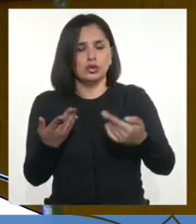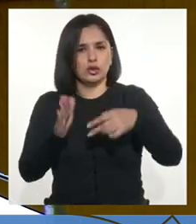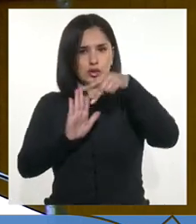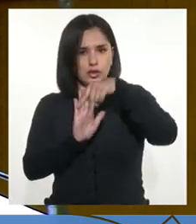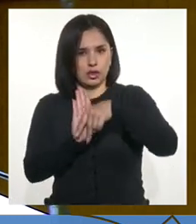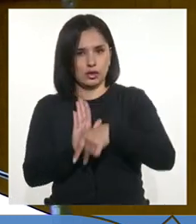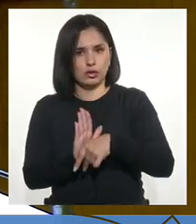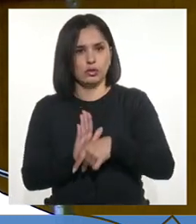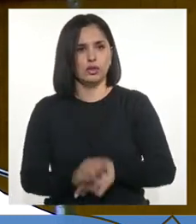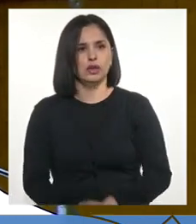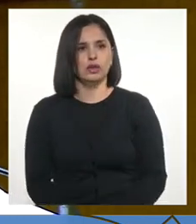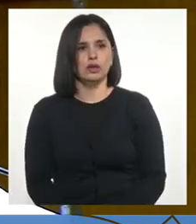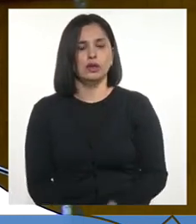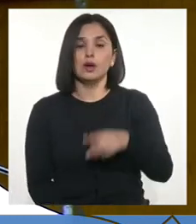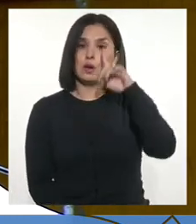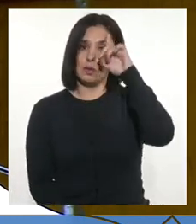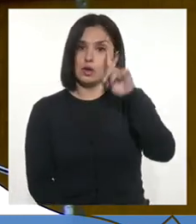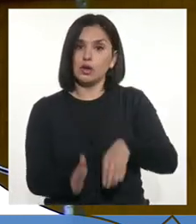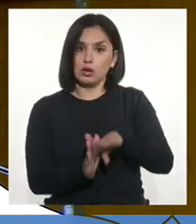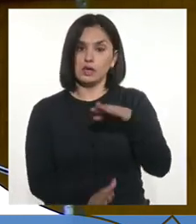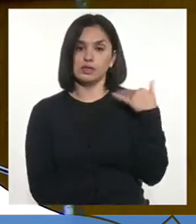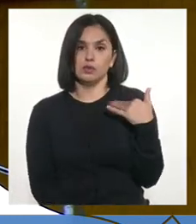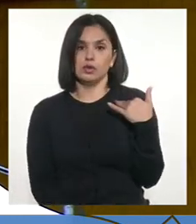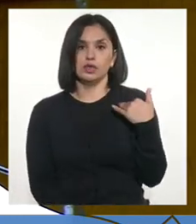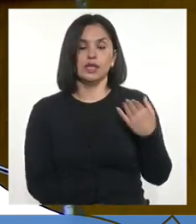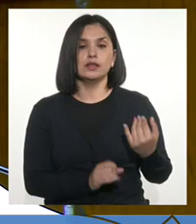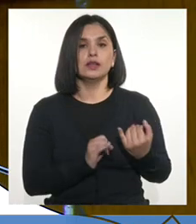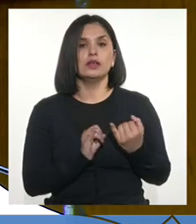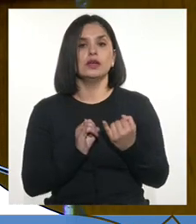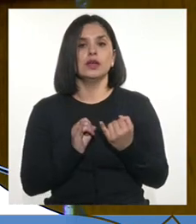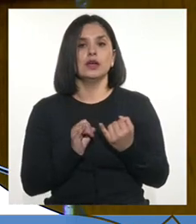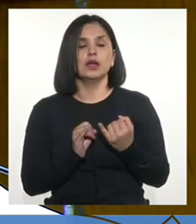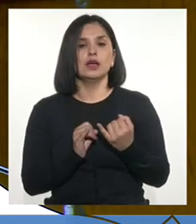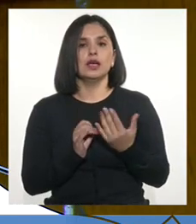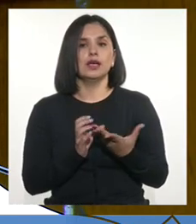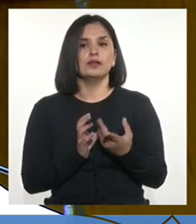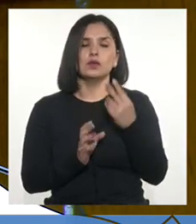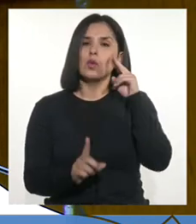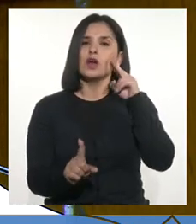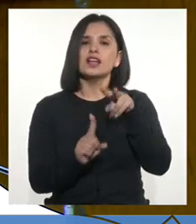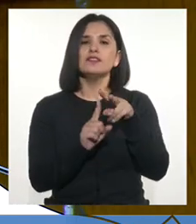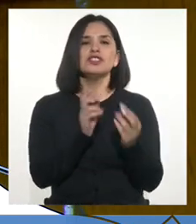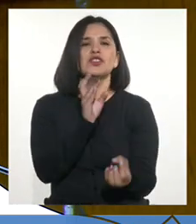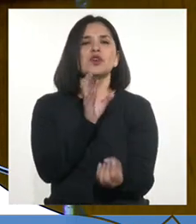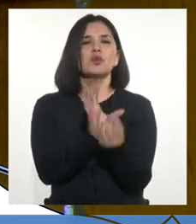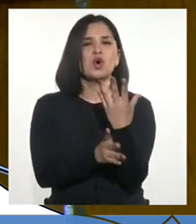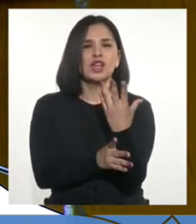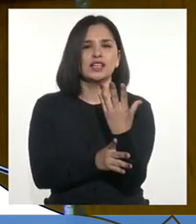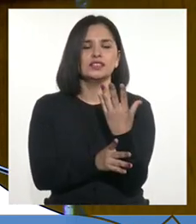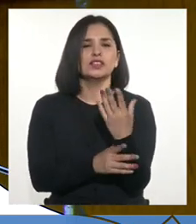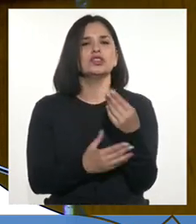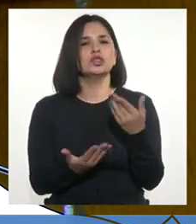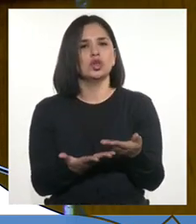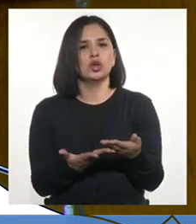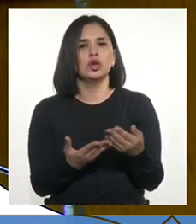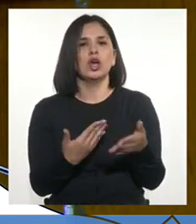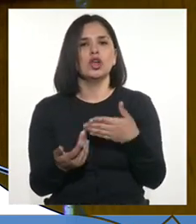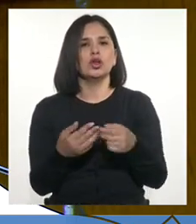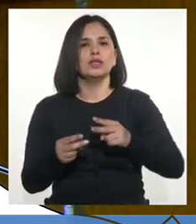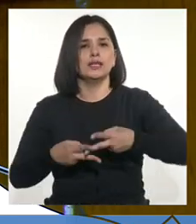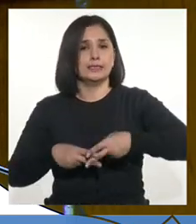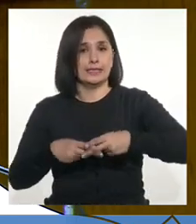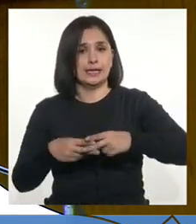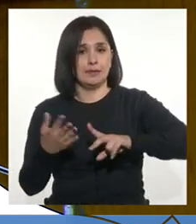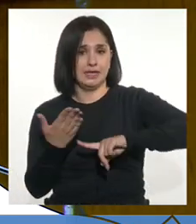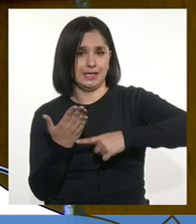pero fundamentalmente es un mensaje y una visión de modernización en un ambiente donde las herramientas digitales